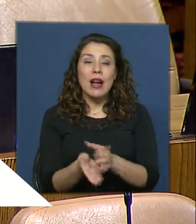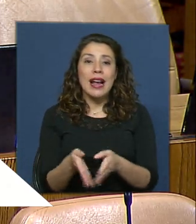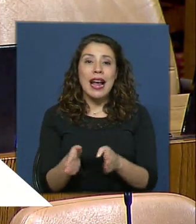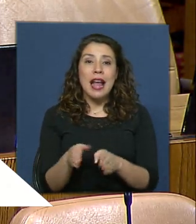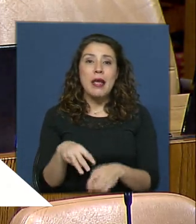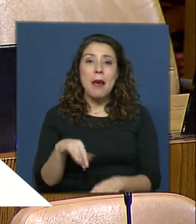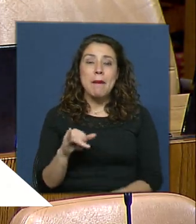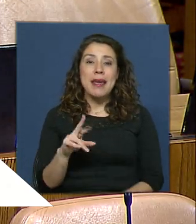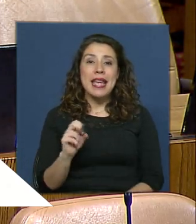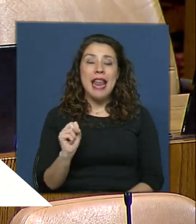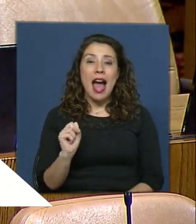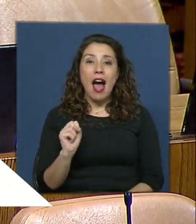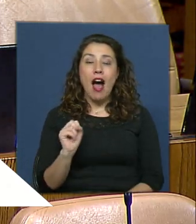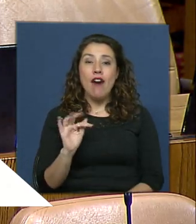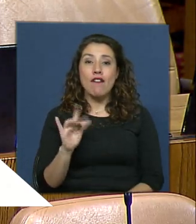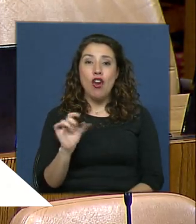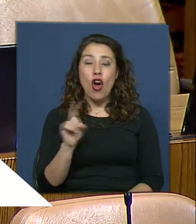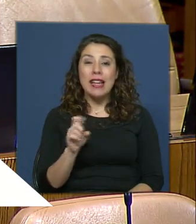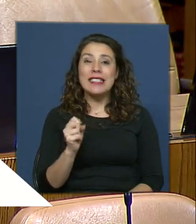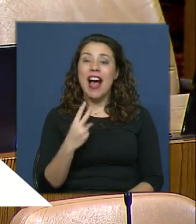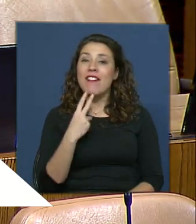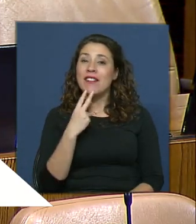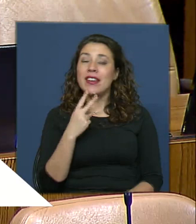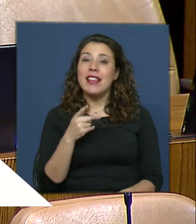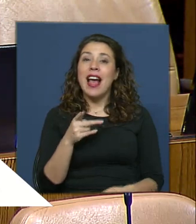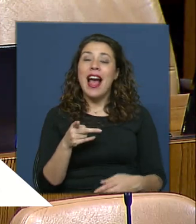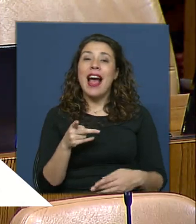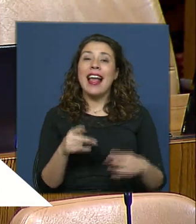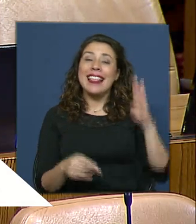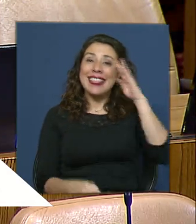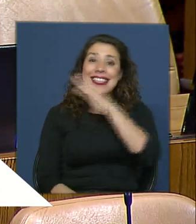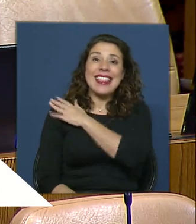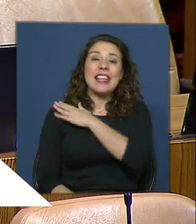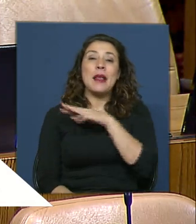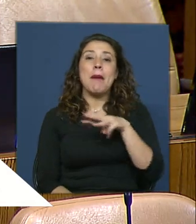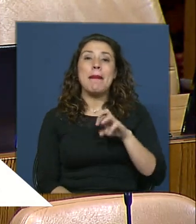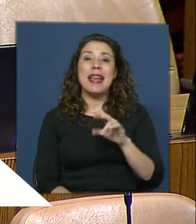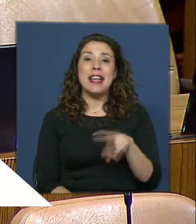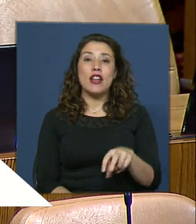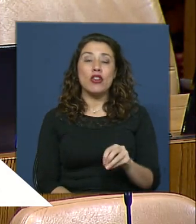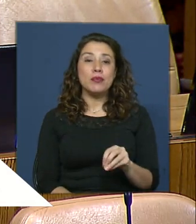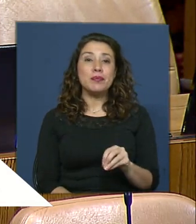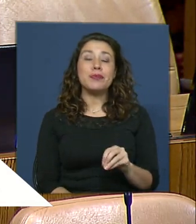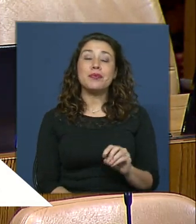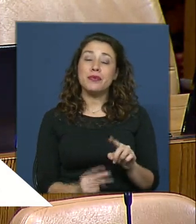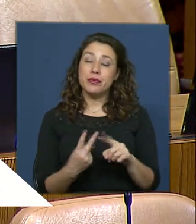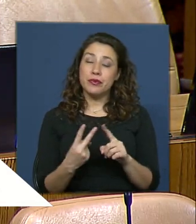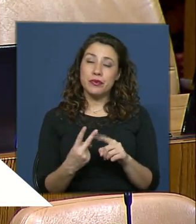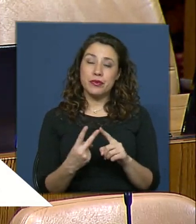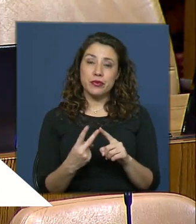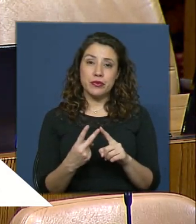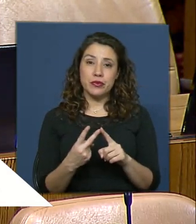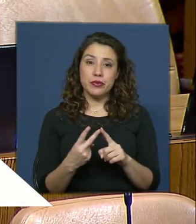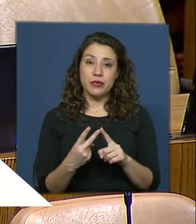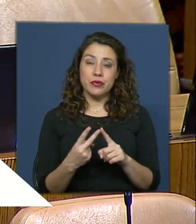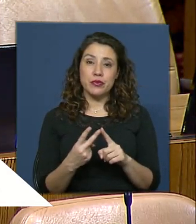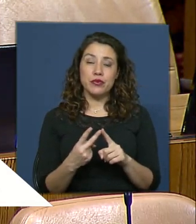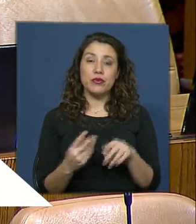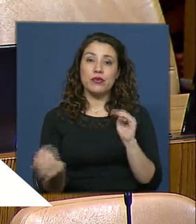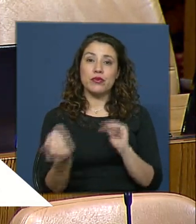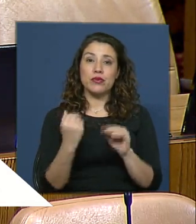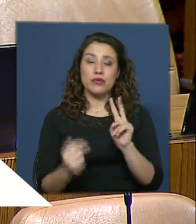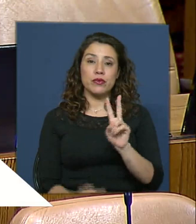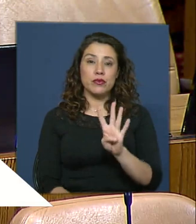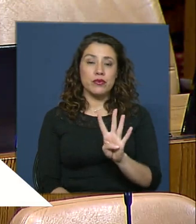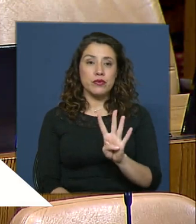calle Miraflores, con avenida Teniente Merino, uno de ellos, y el otro que se encuentra ubicado en la ruta